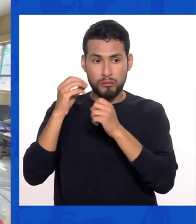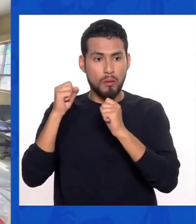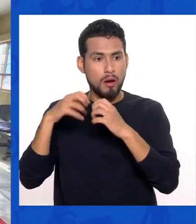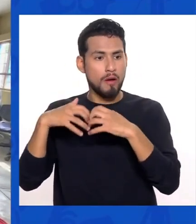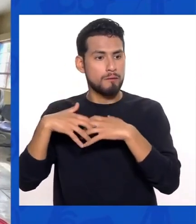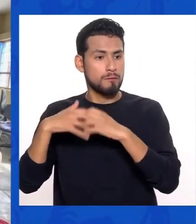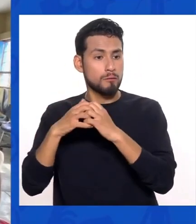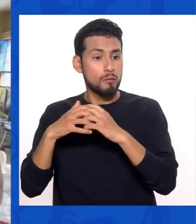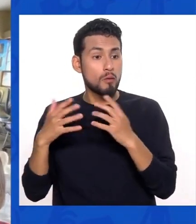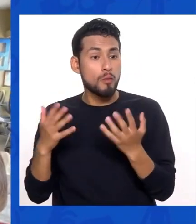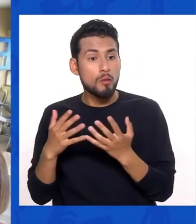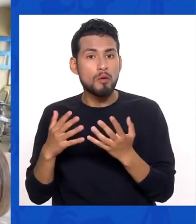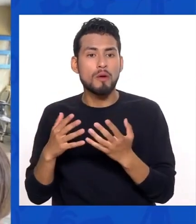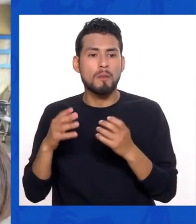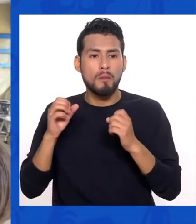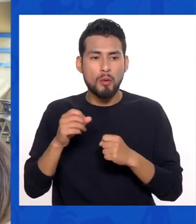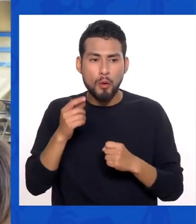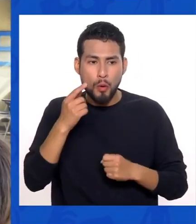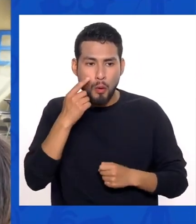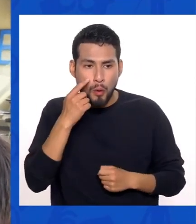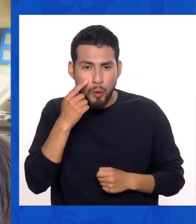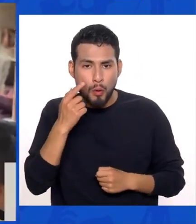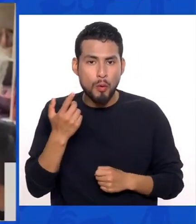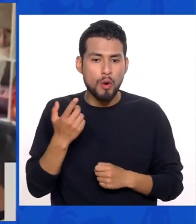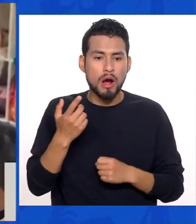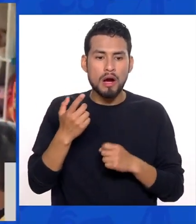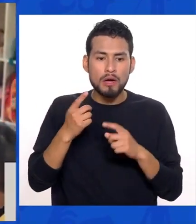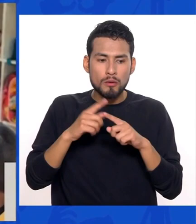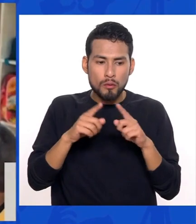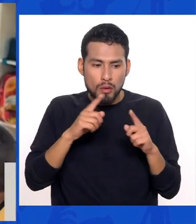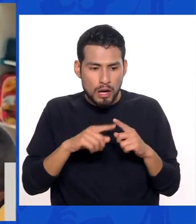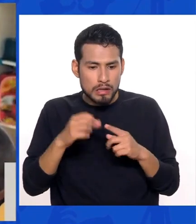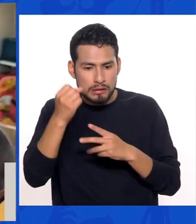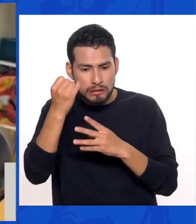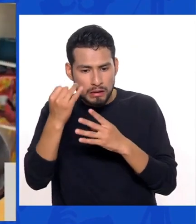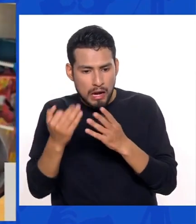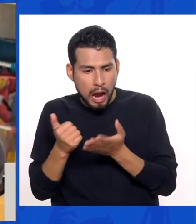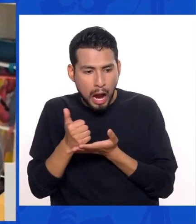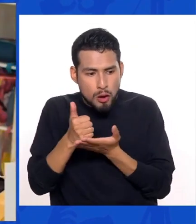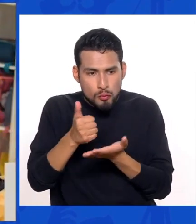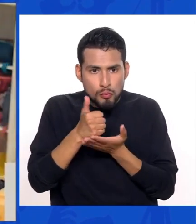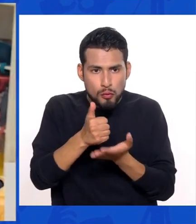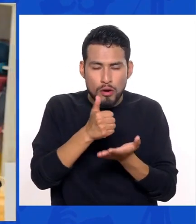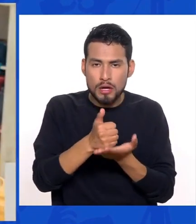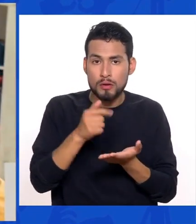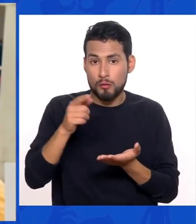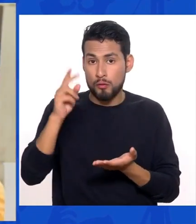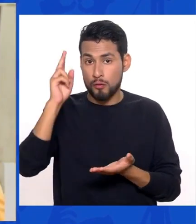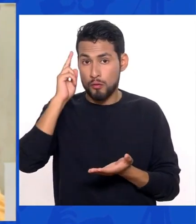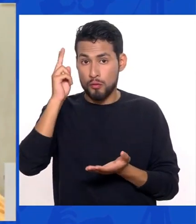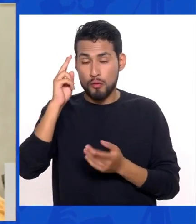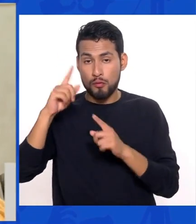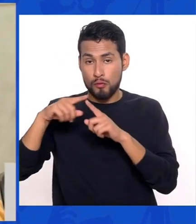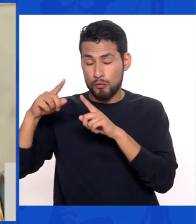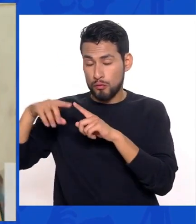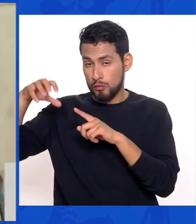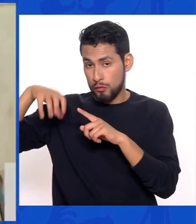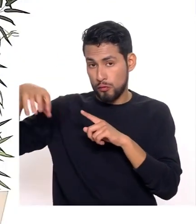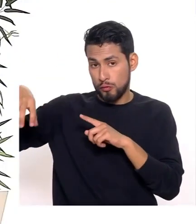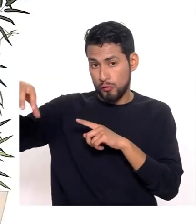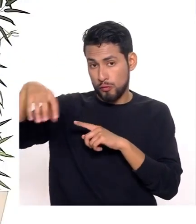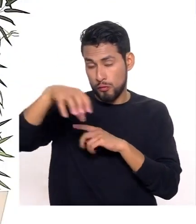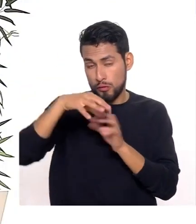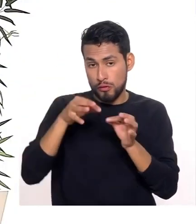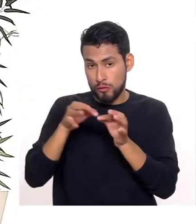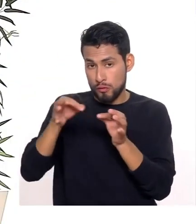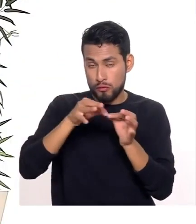poder conocer y recibir las asistencias técnicas que a nivel de las diferentes